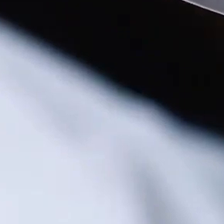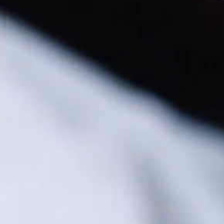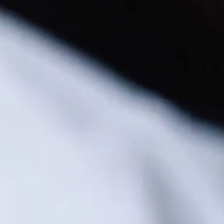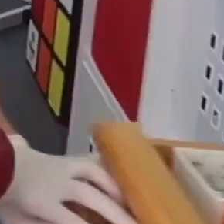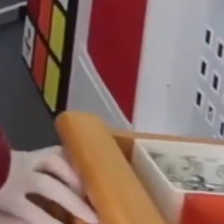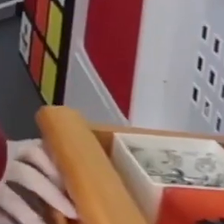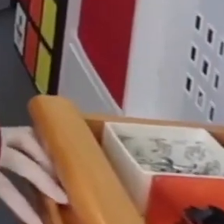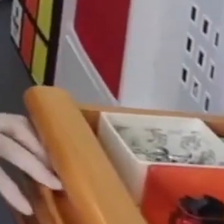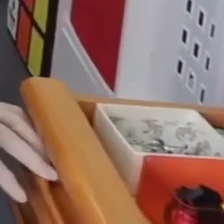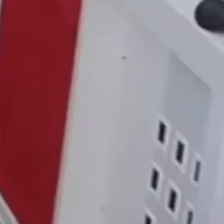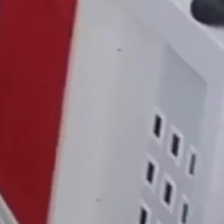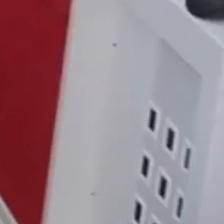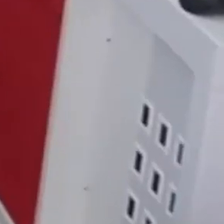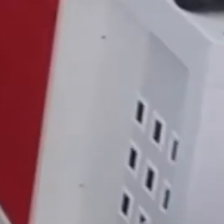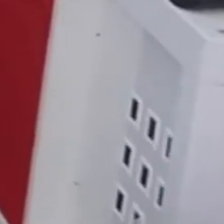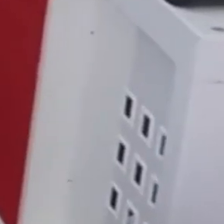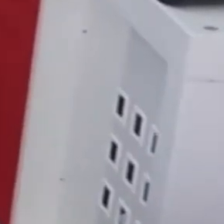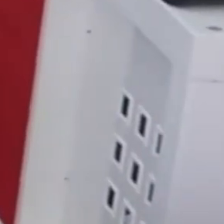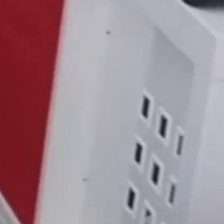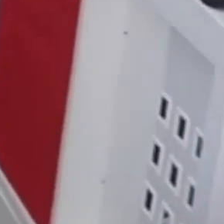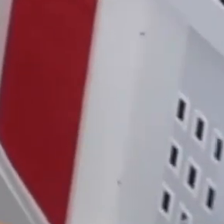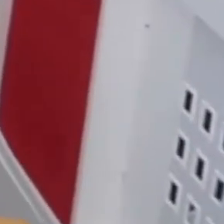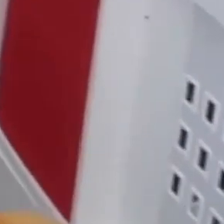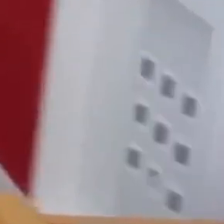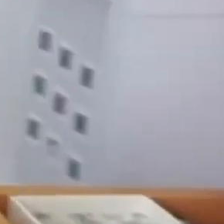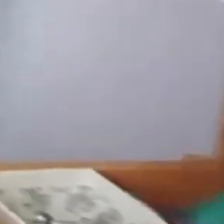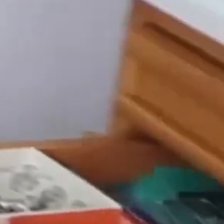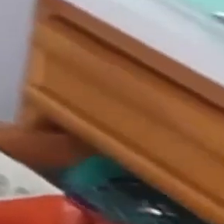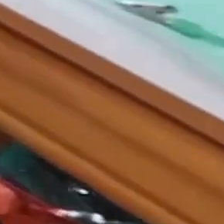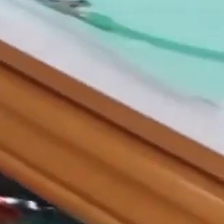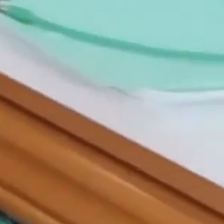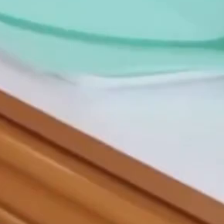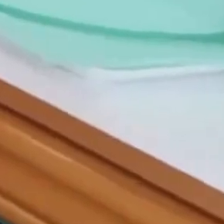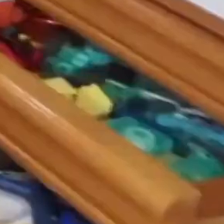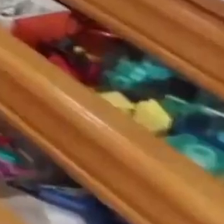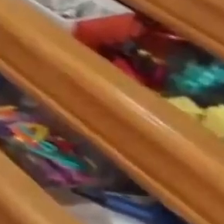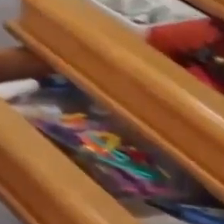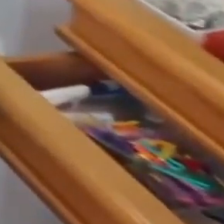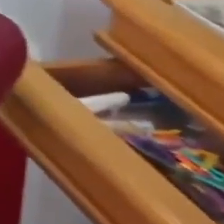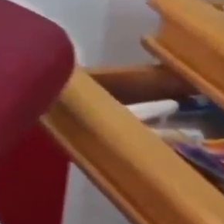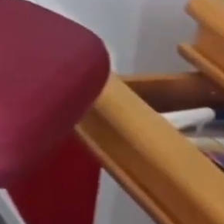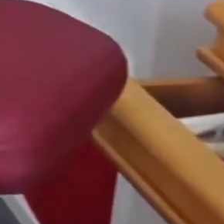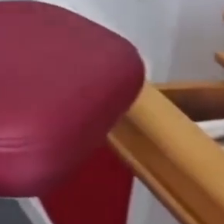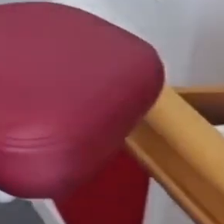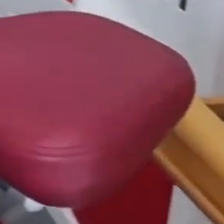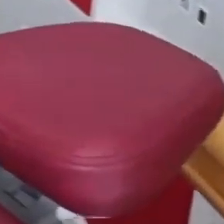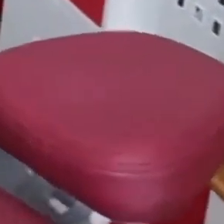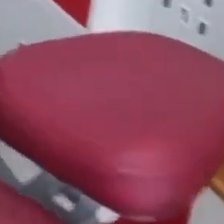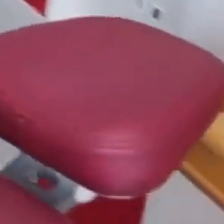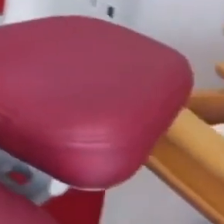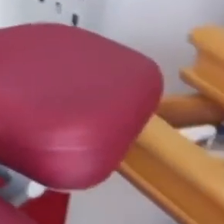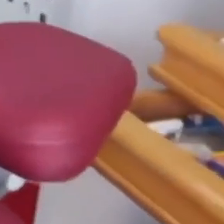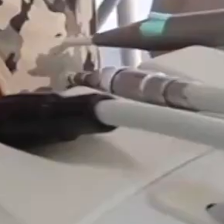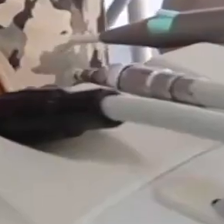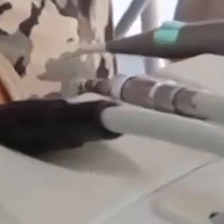de caries. La investigación, publicada por Graciela Adriana García Righetti, Inés Caviglia Acosta y Lara, Susana